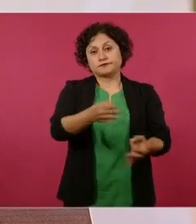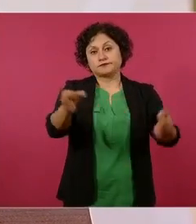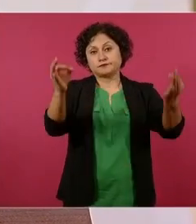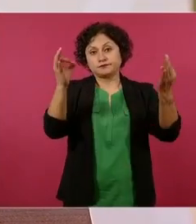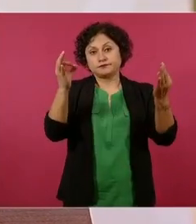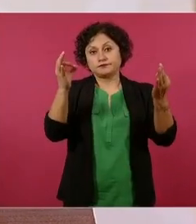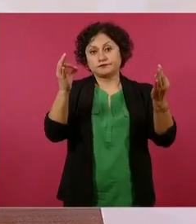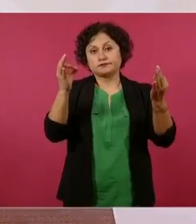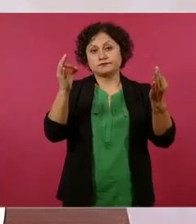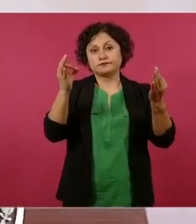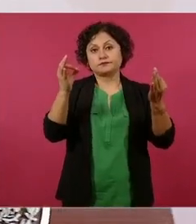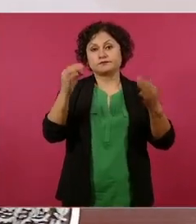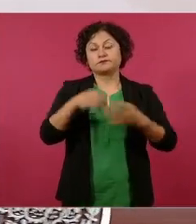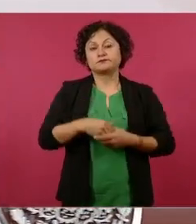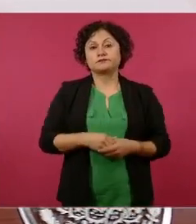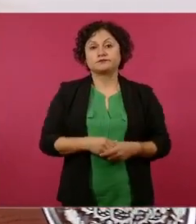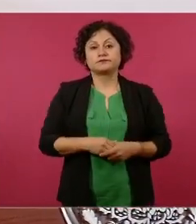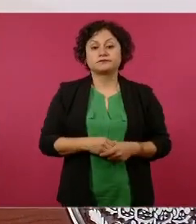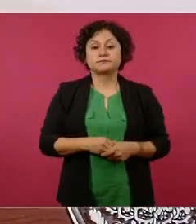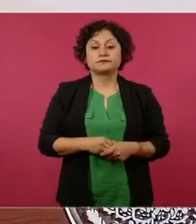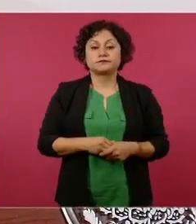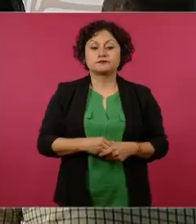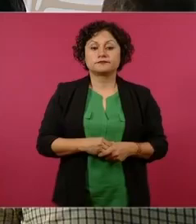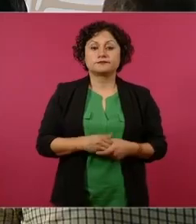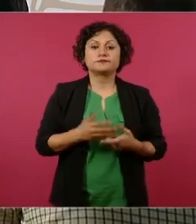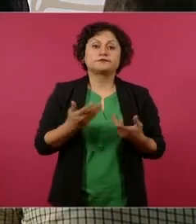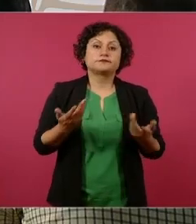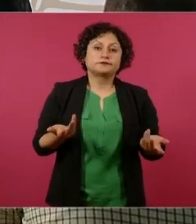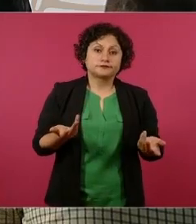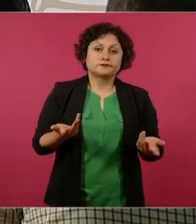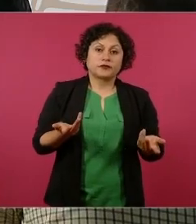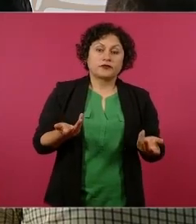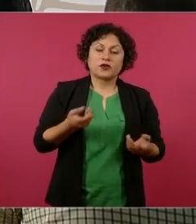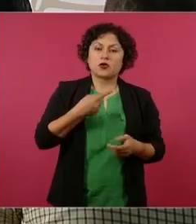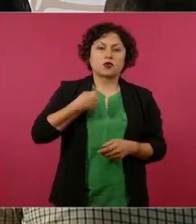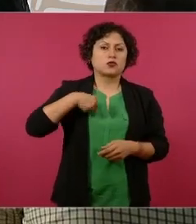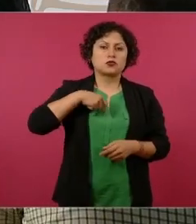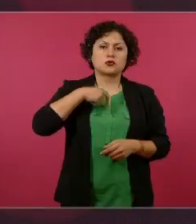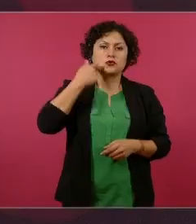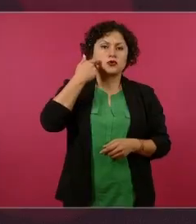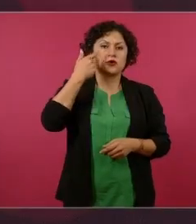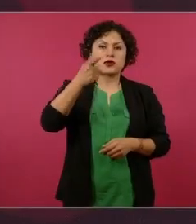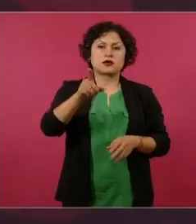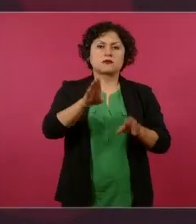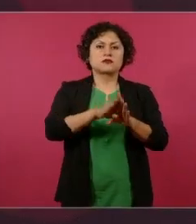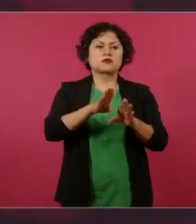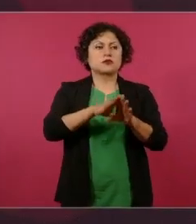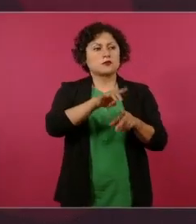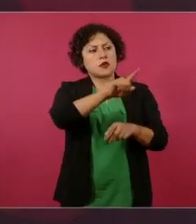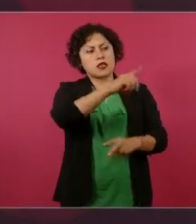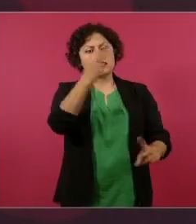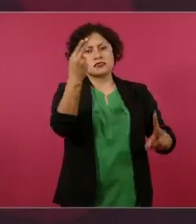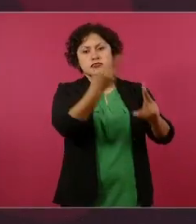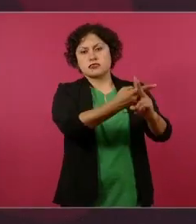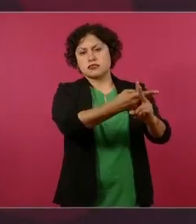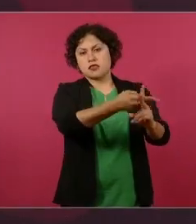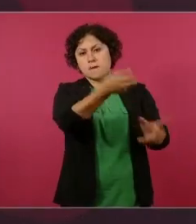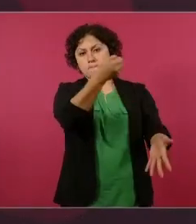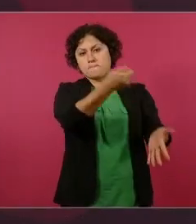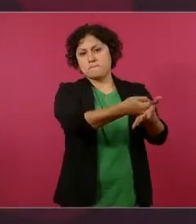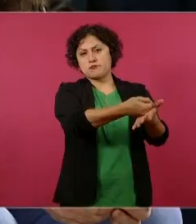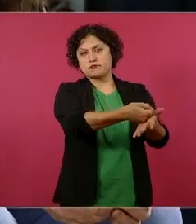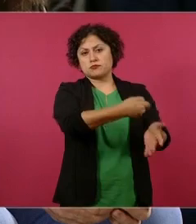¿Sí? No queríamos que lo ajusticiaran, como si nosotros lo hubiésemos ajusticiado.